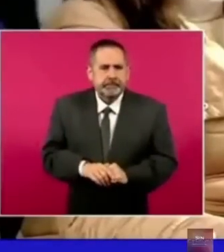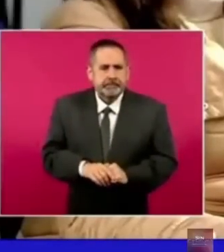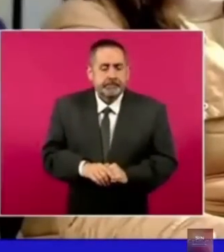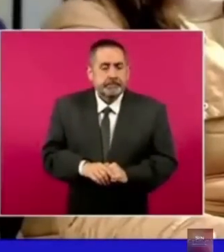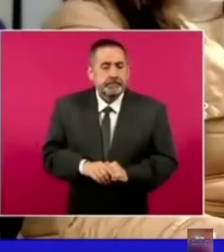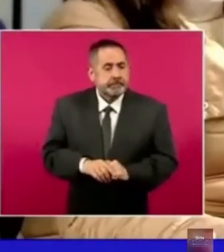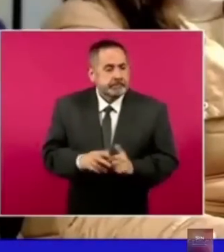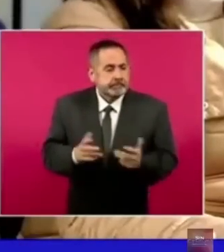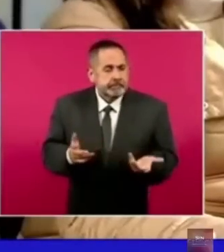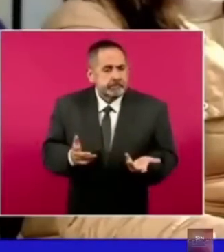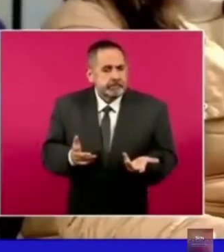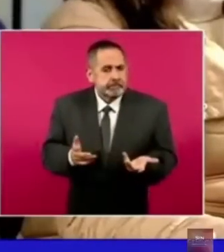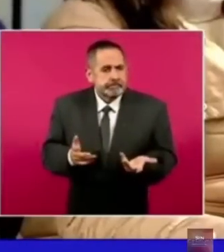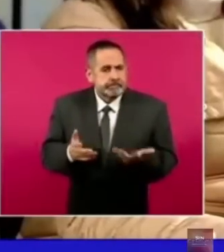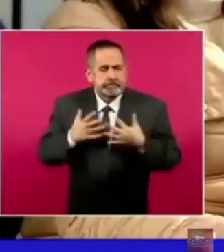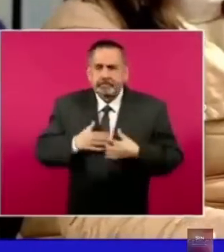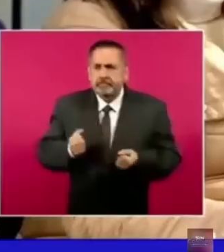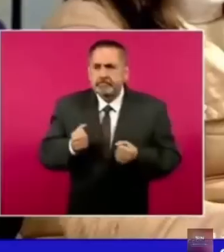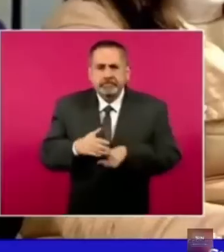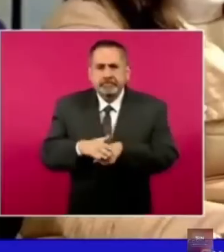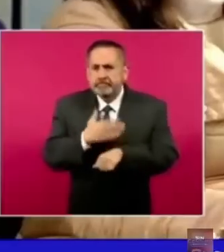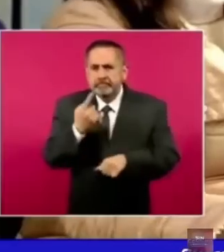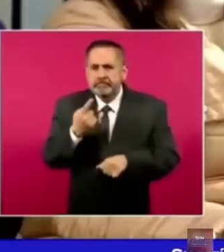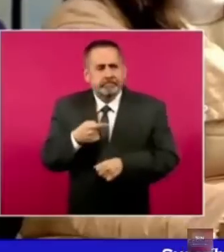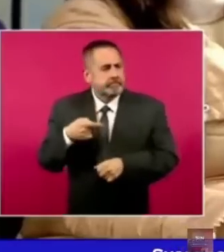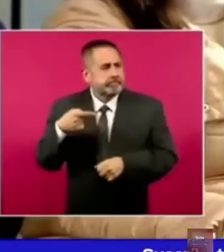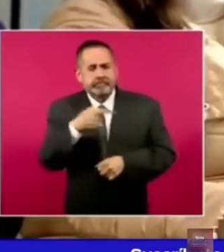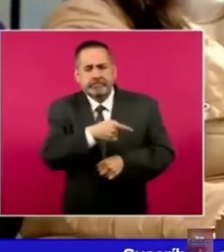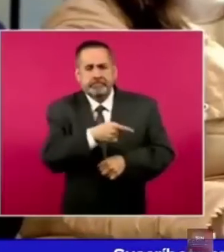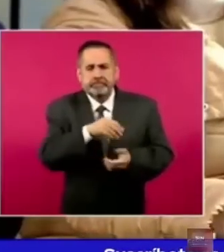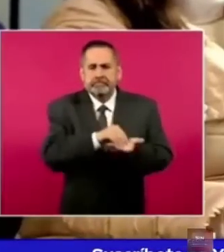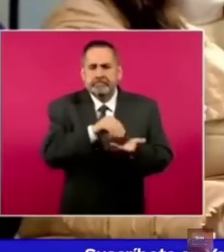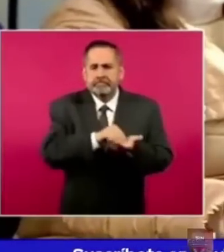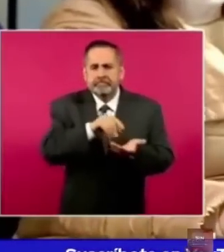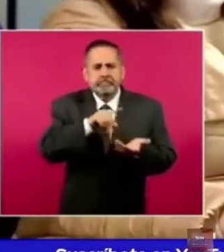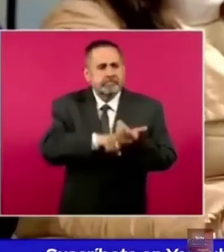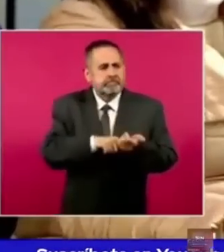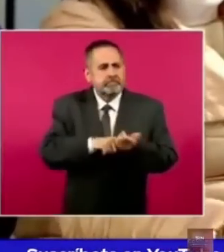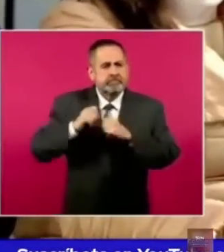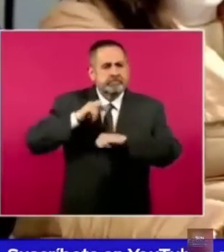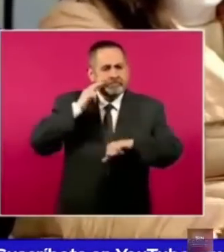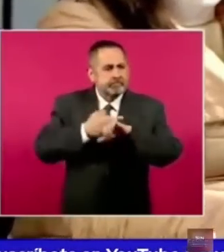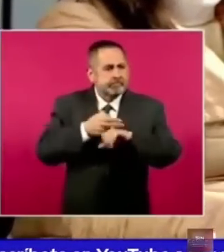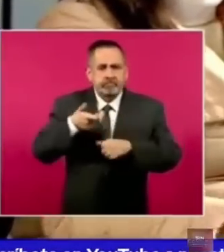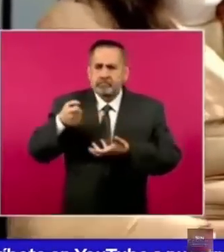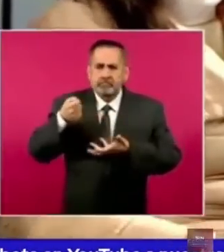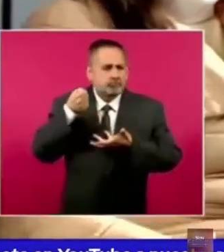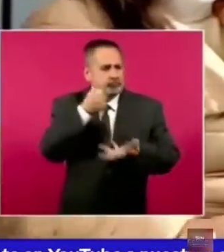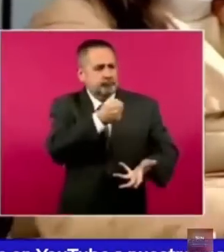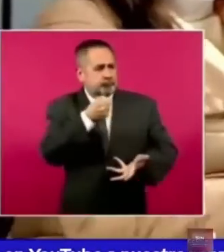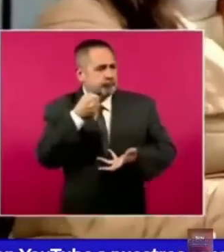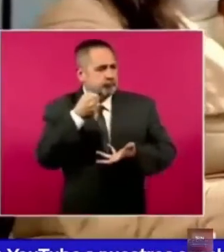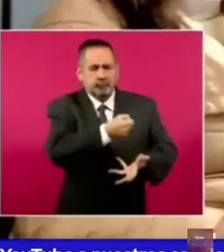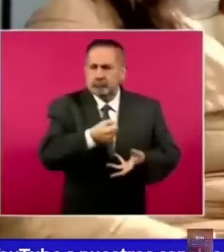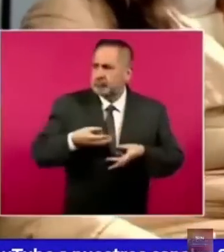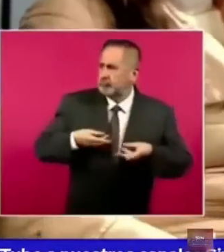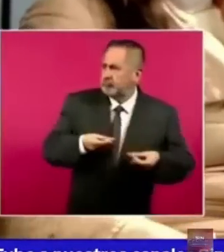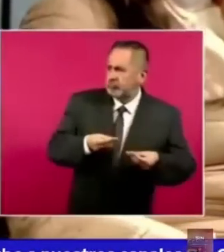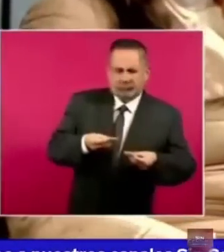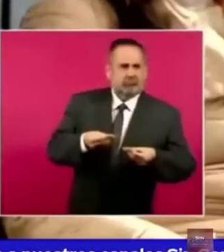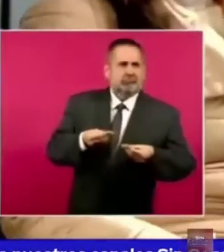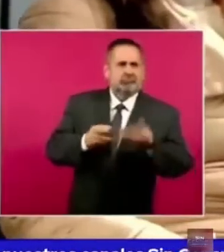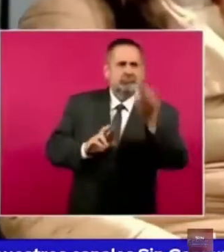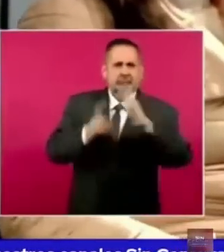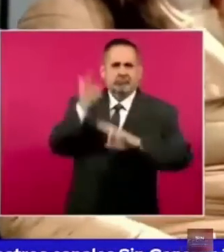Y no se entiende por qué sigue ejerciendo los recursos una agencia que está